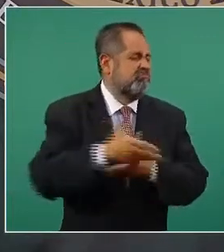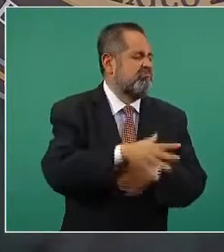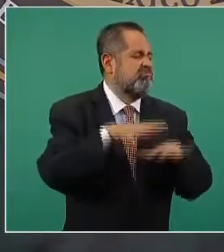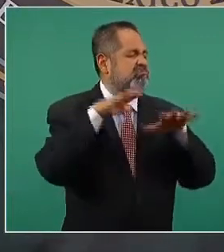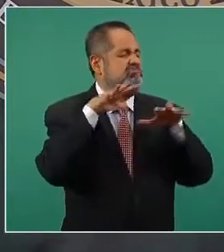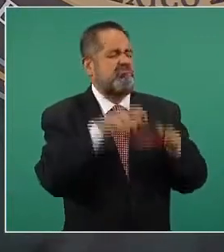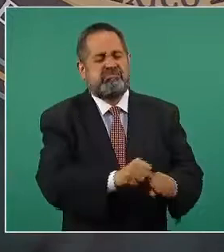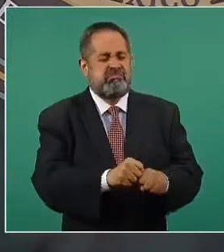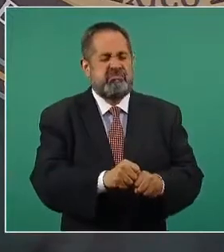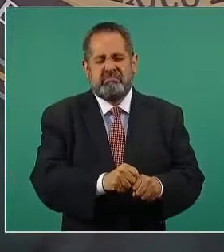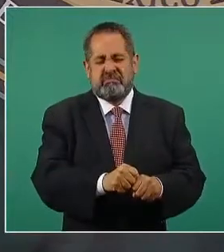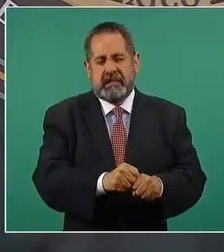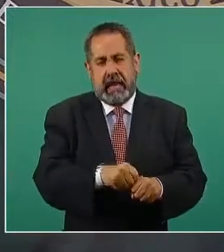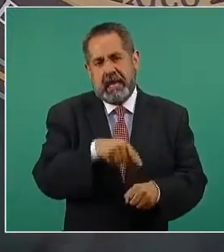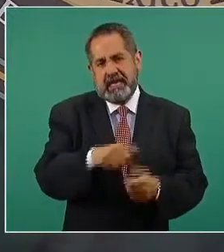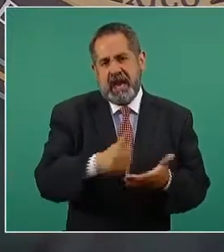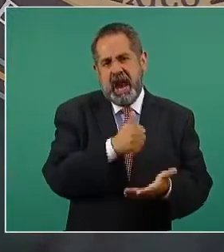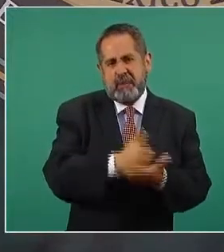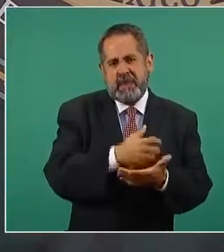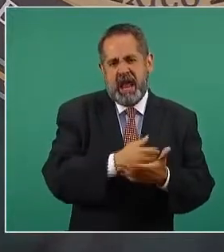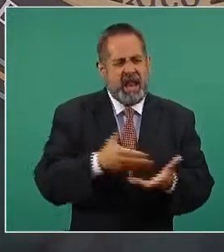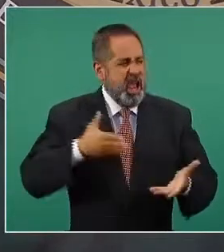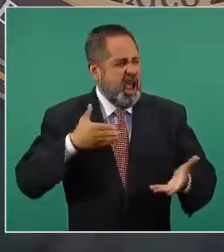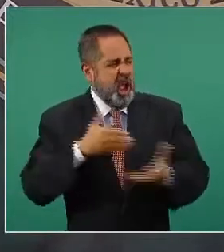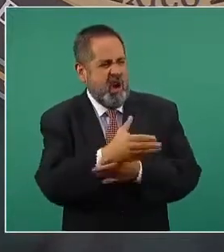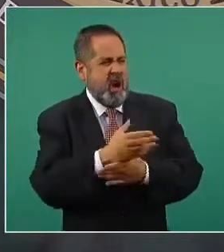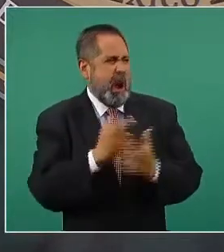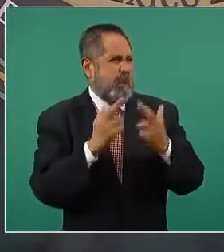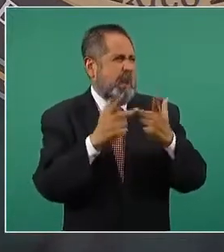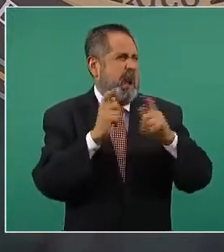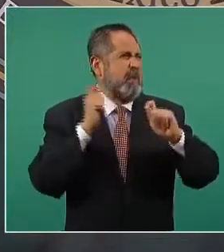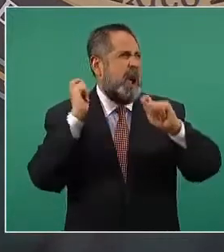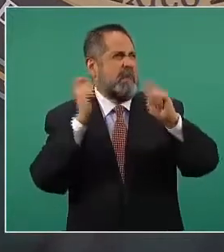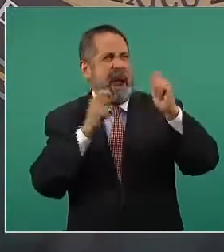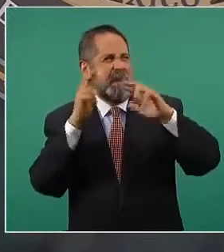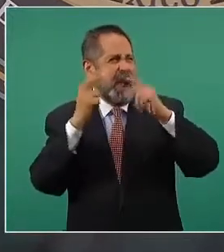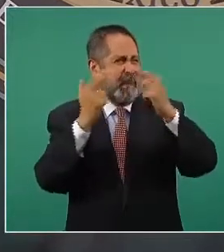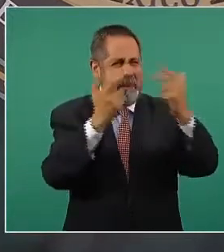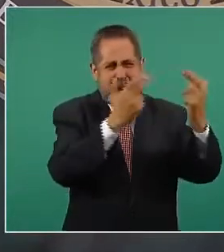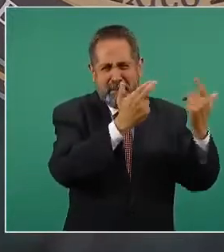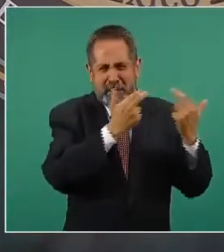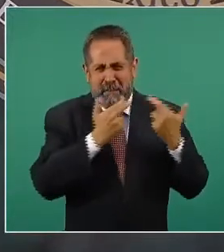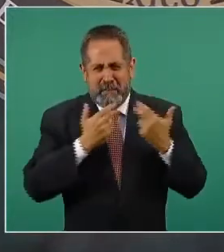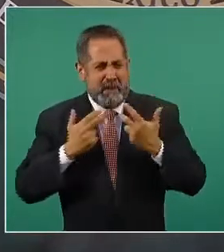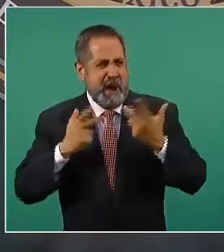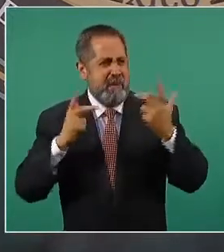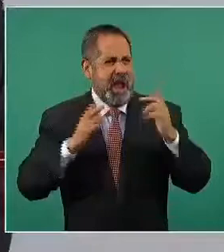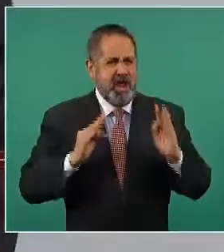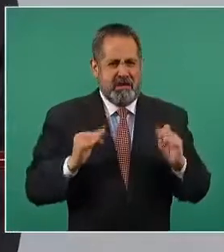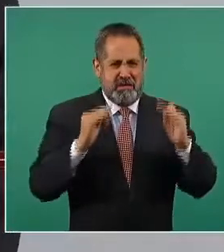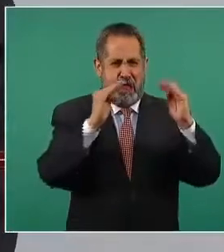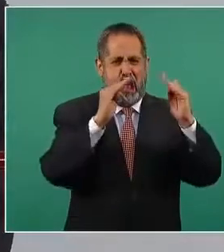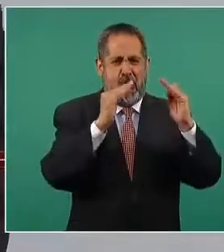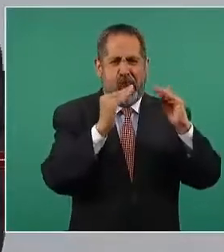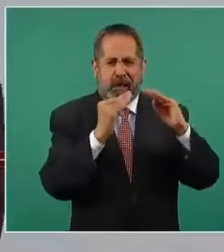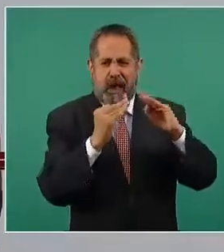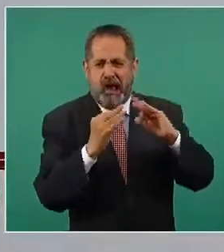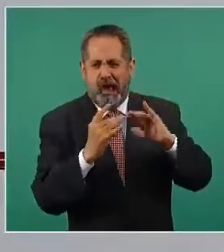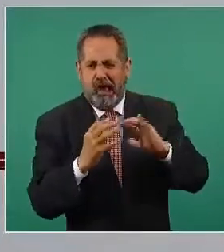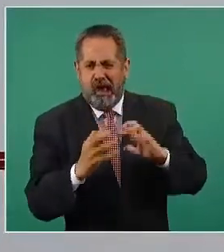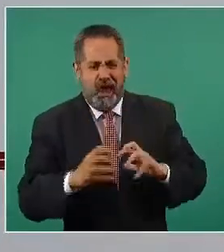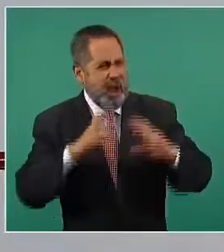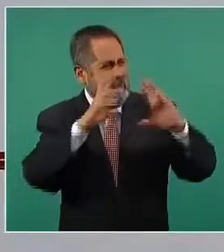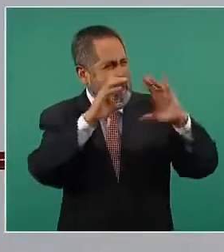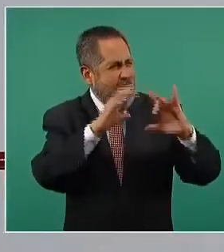e iniciaron de inmediato la destrucción física de la urbe. Los templos y palacios